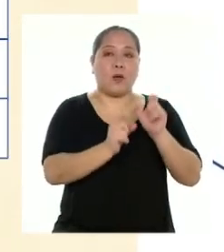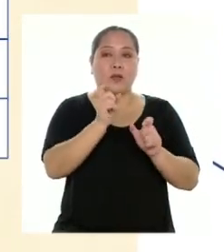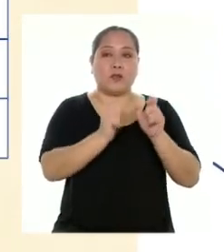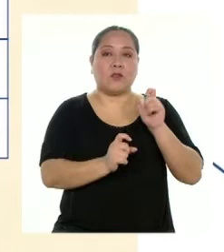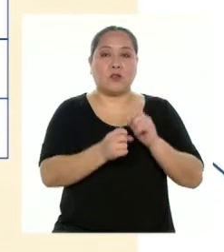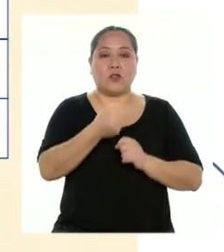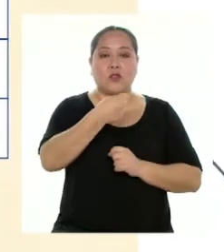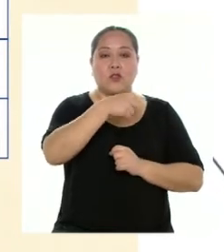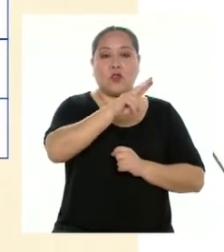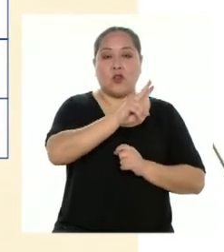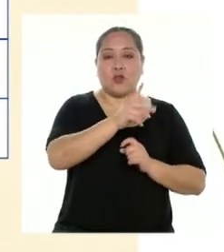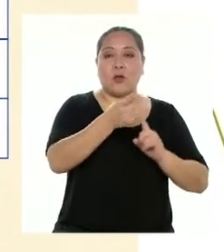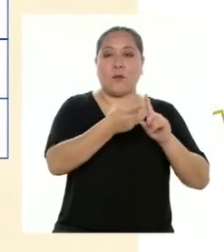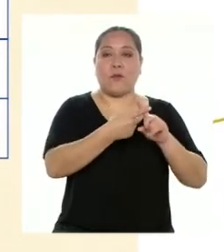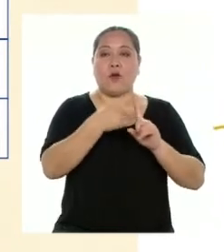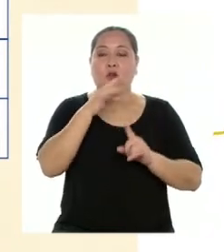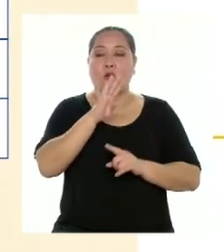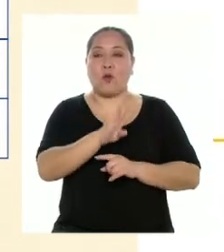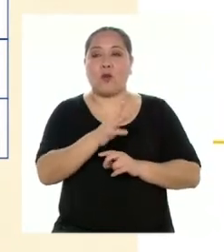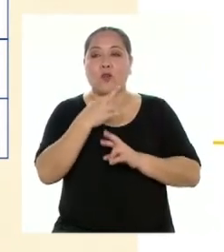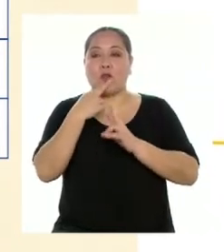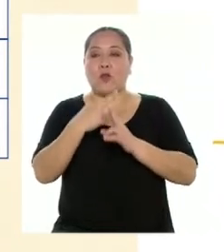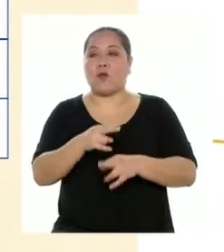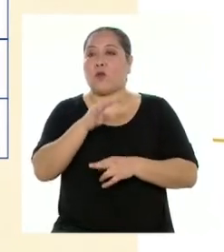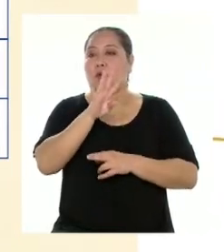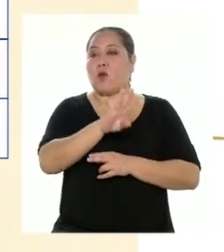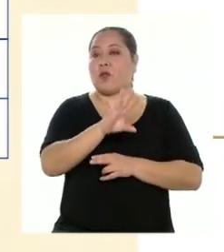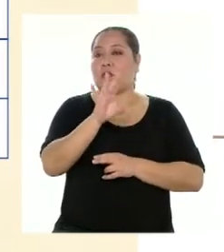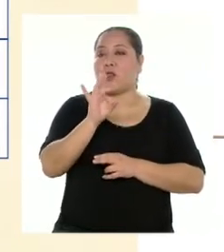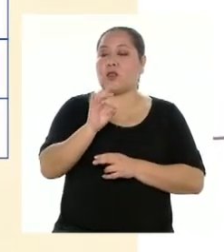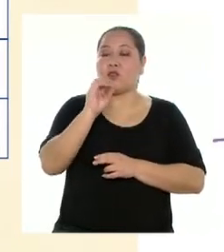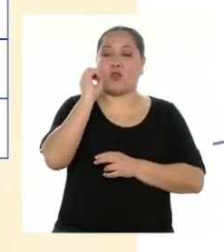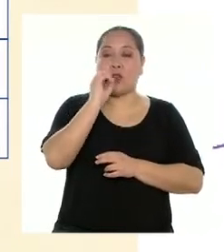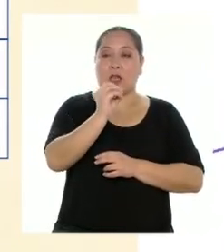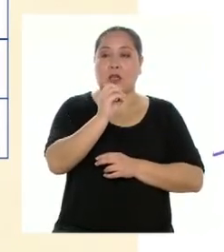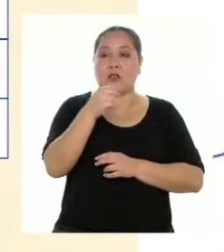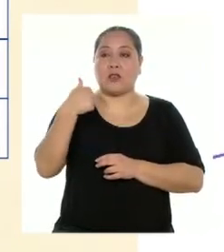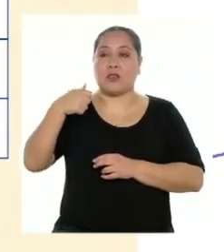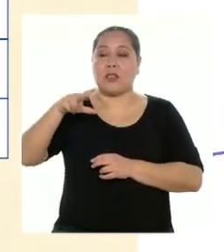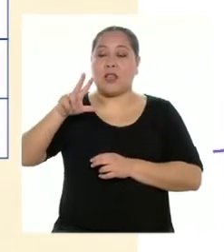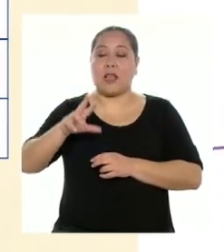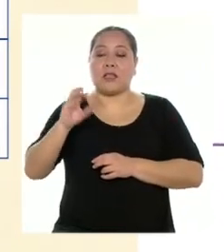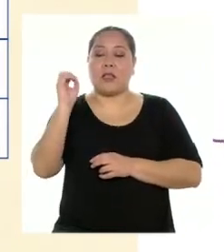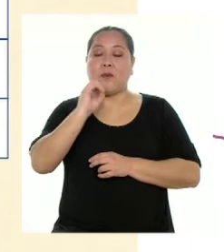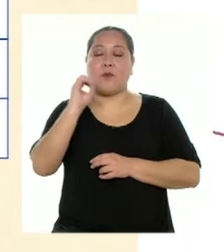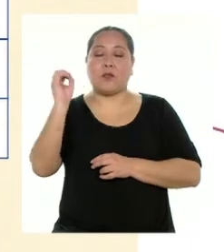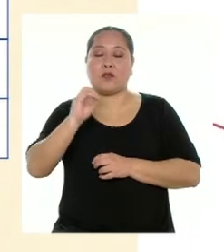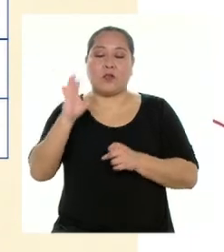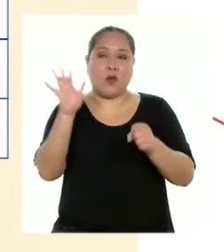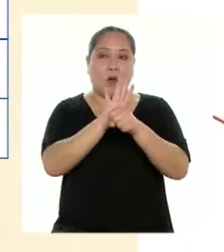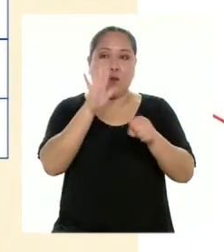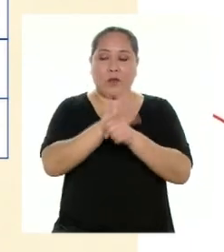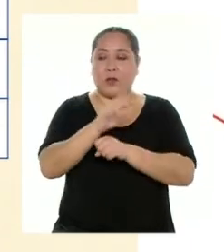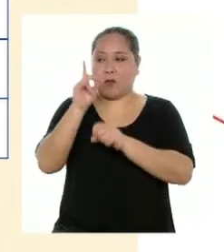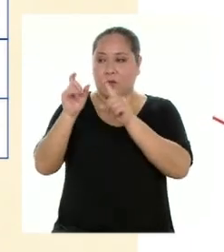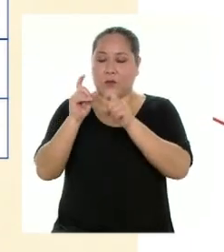al multiplicarlo por 12 grados obtenemos 48 grados, el 13% del total de